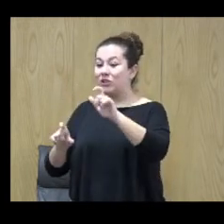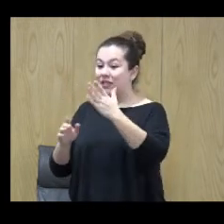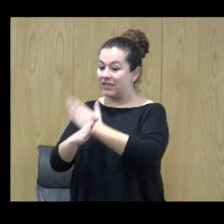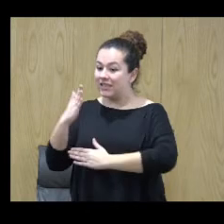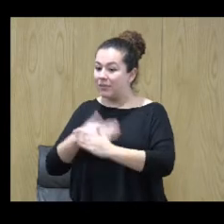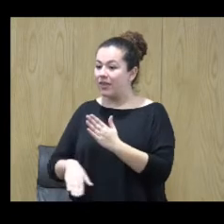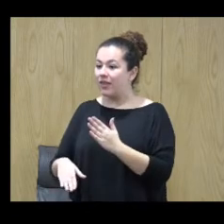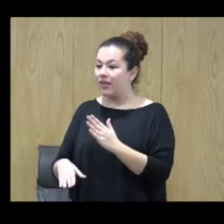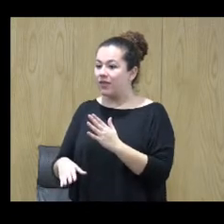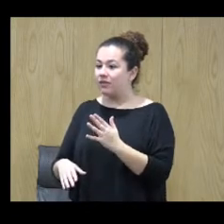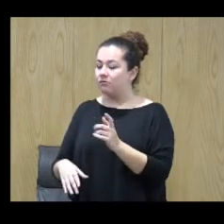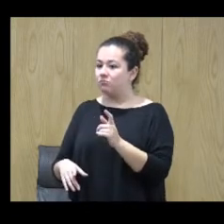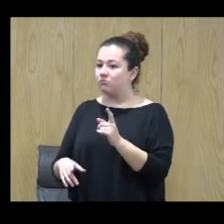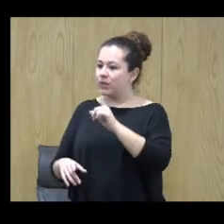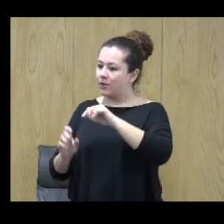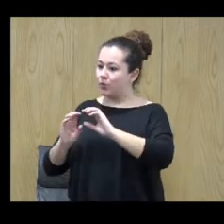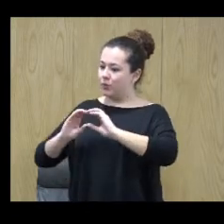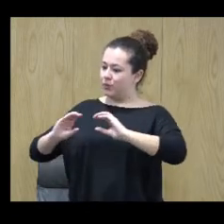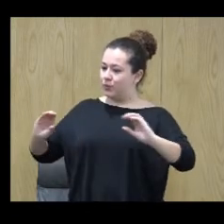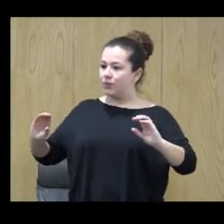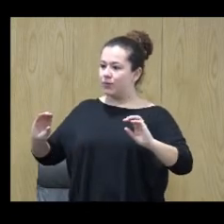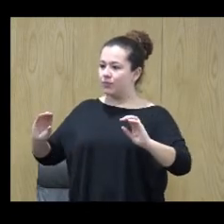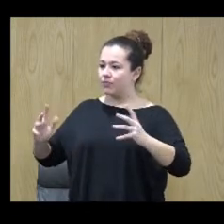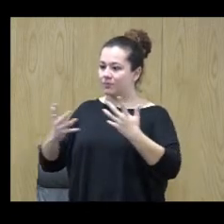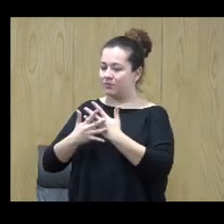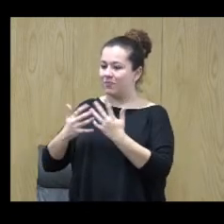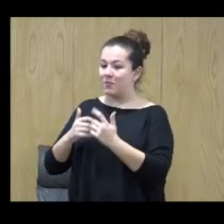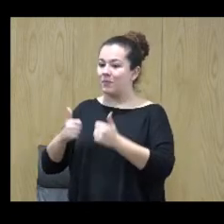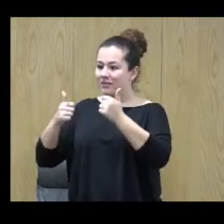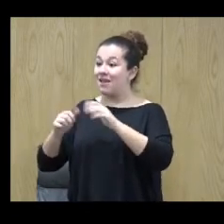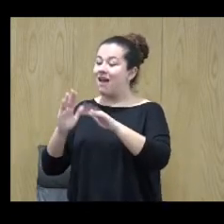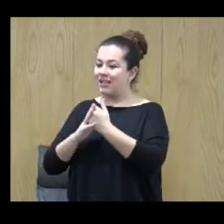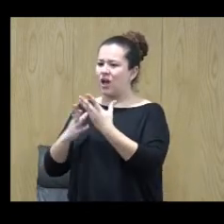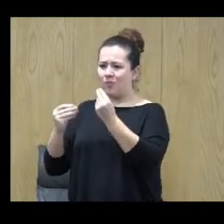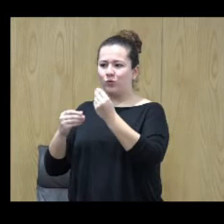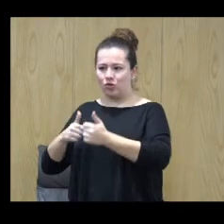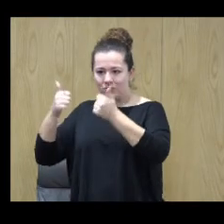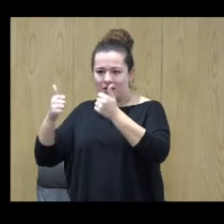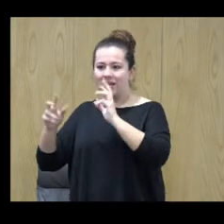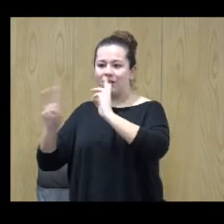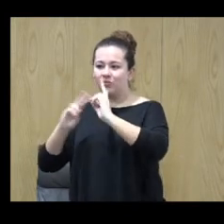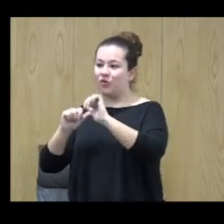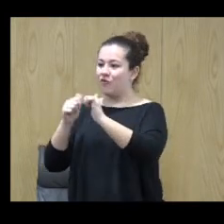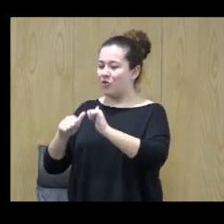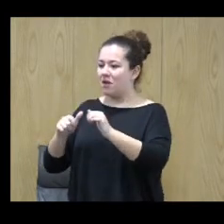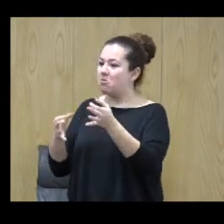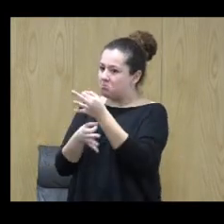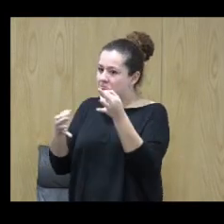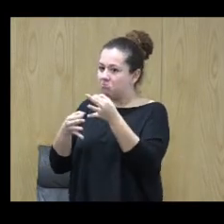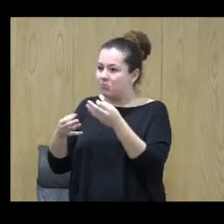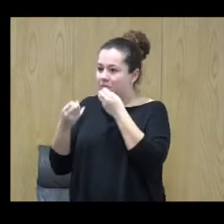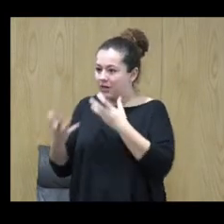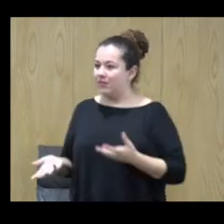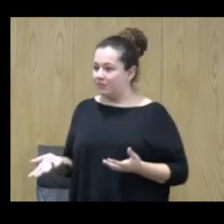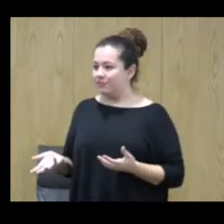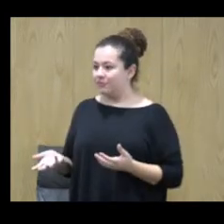discapacidad se distribuye más e incluso son muchos más los que ya empiezan a responder de manera muy, muy, muy correcta, ¿no? En